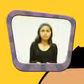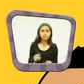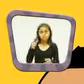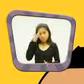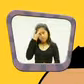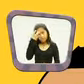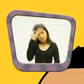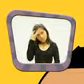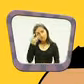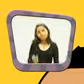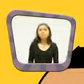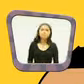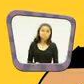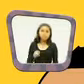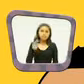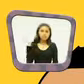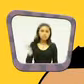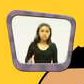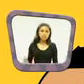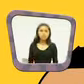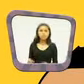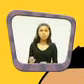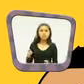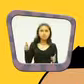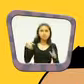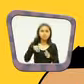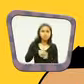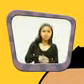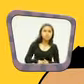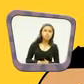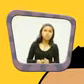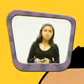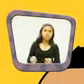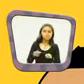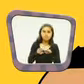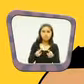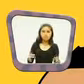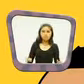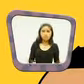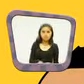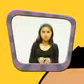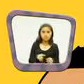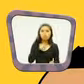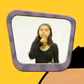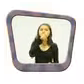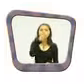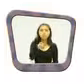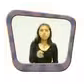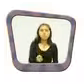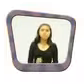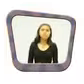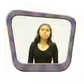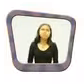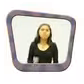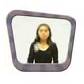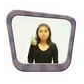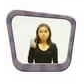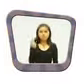evitar enfermedades. Y nunca intentes entrar a una vivienda sin saber que el lugar es seguro. Una de